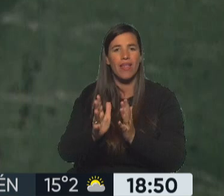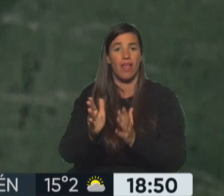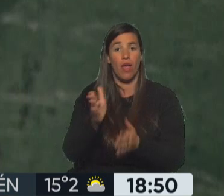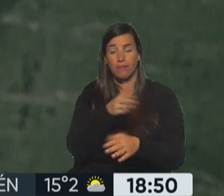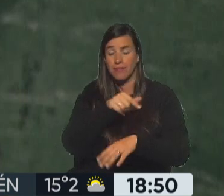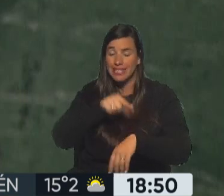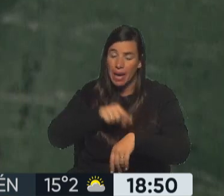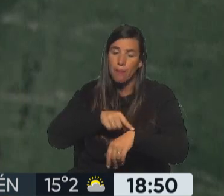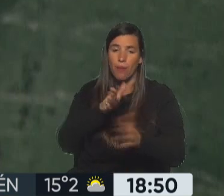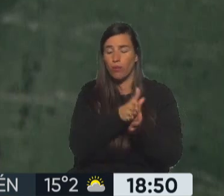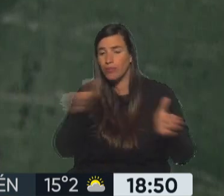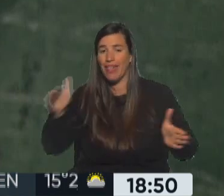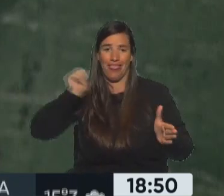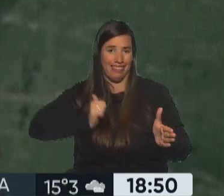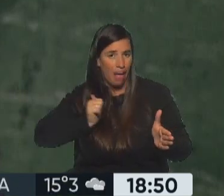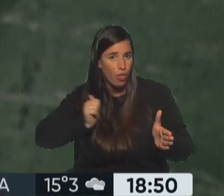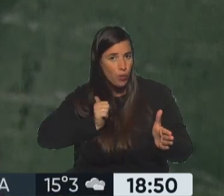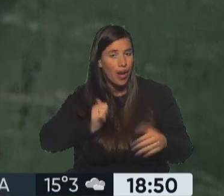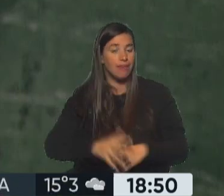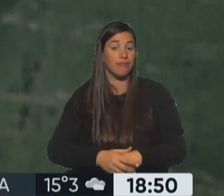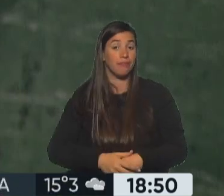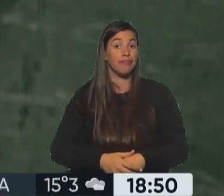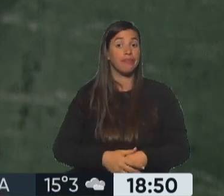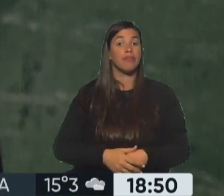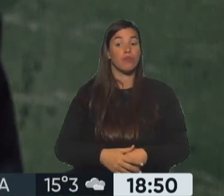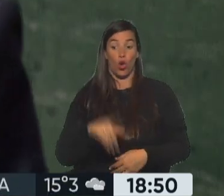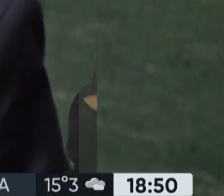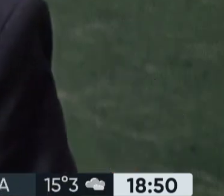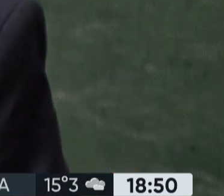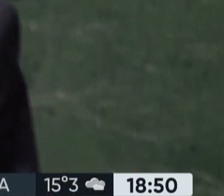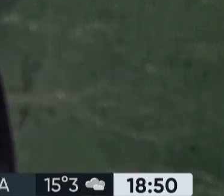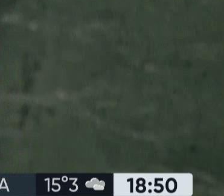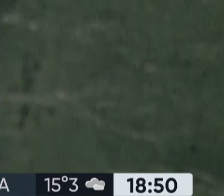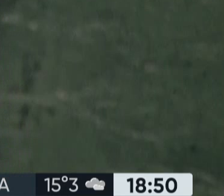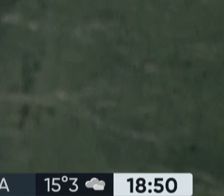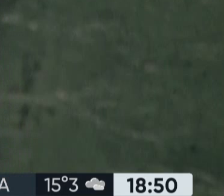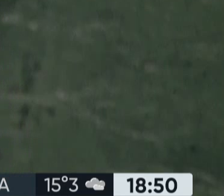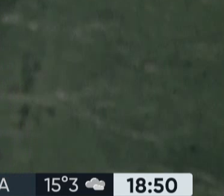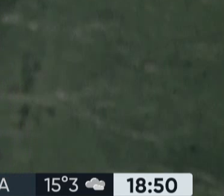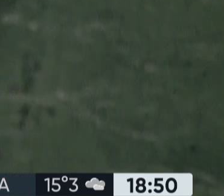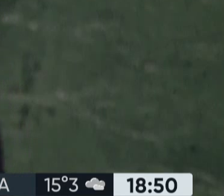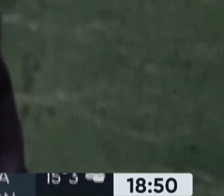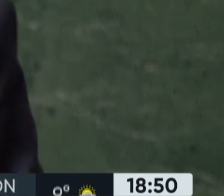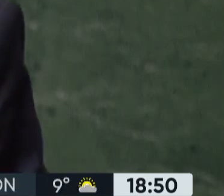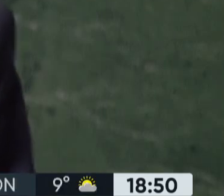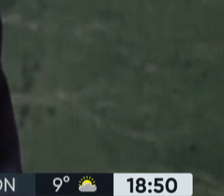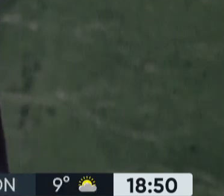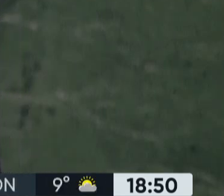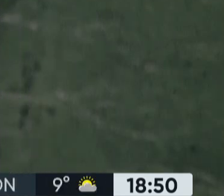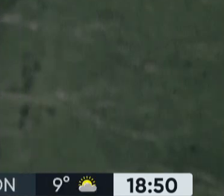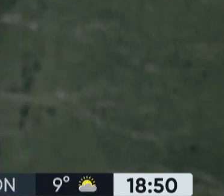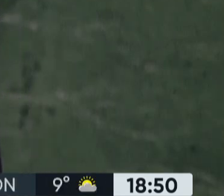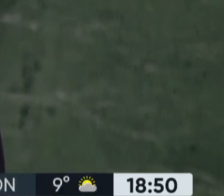atrocidades. Preservando activa la memoria que quieren ocultar los negacionistas, evitaremos que ese